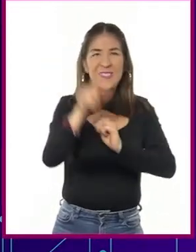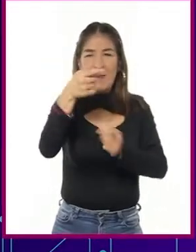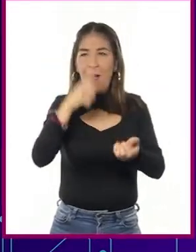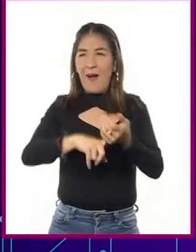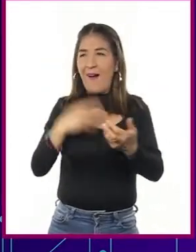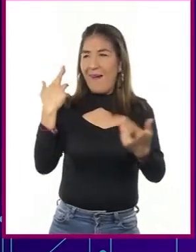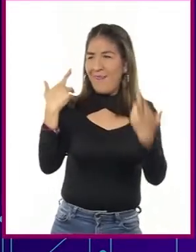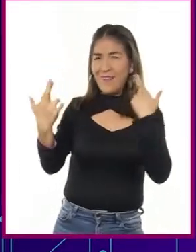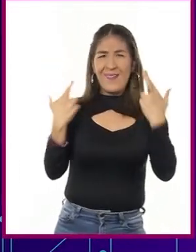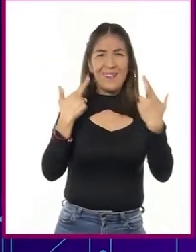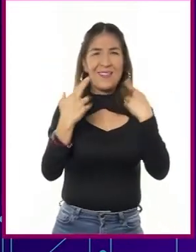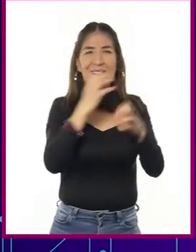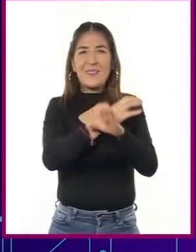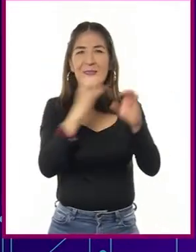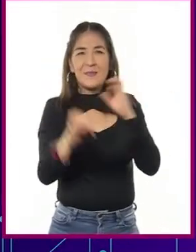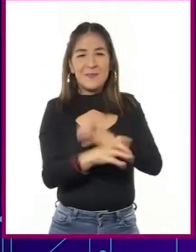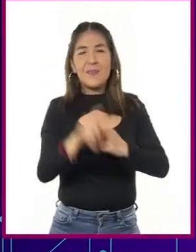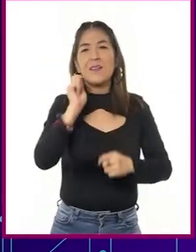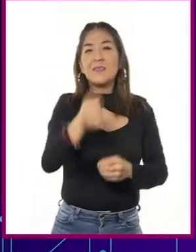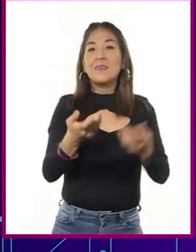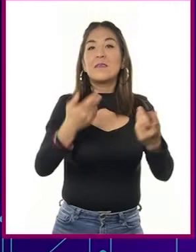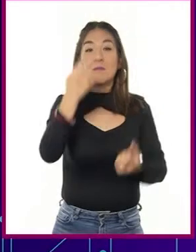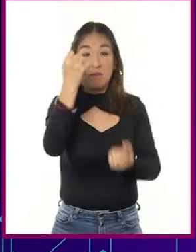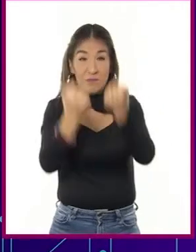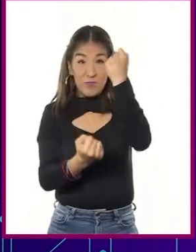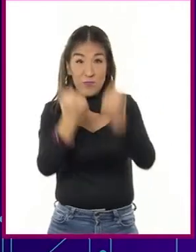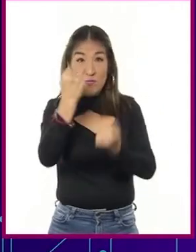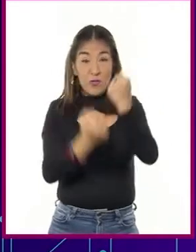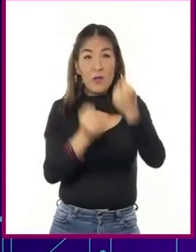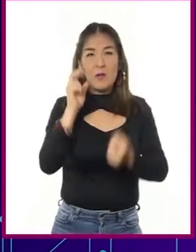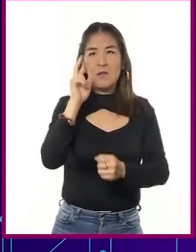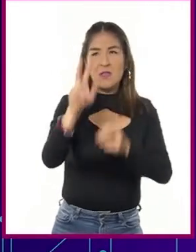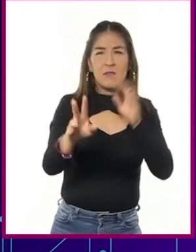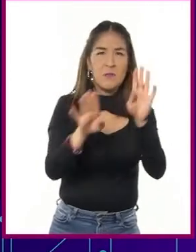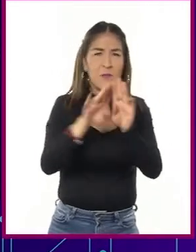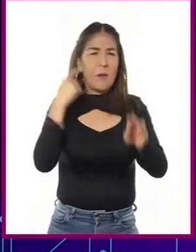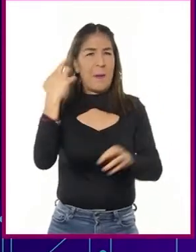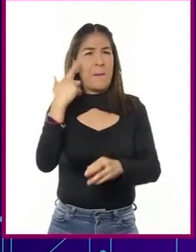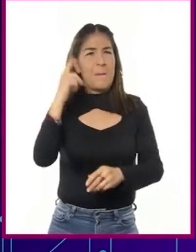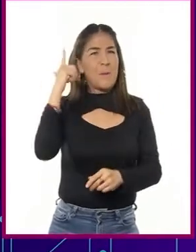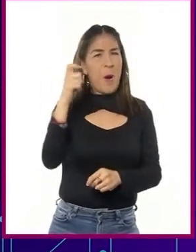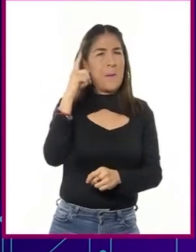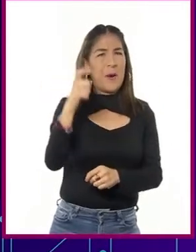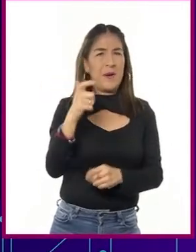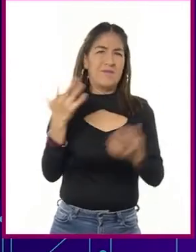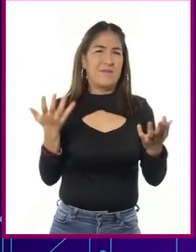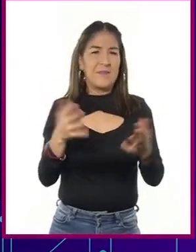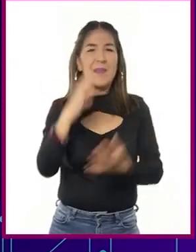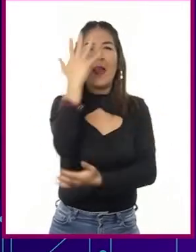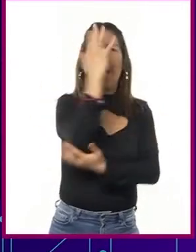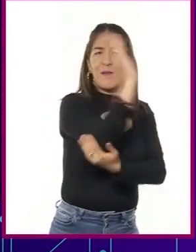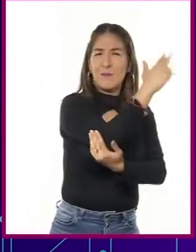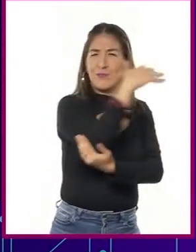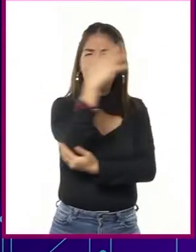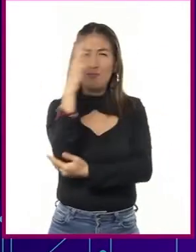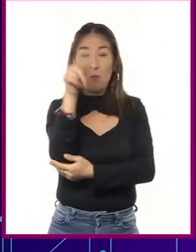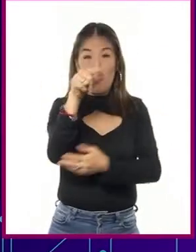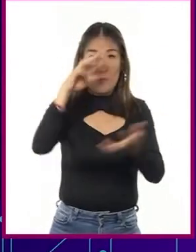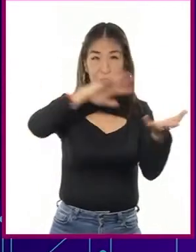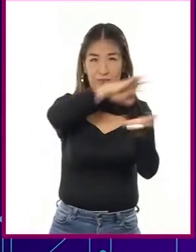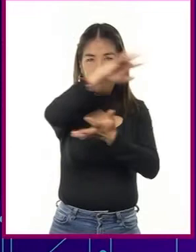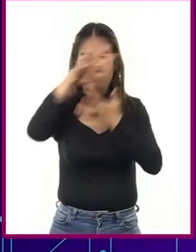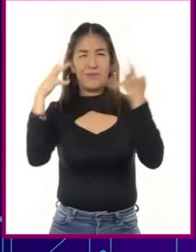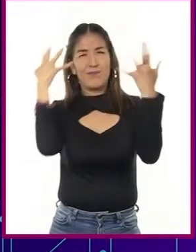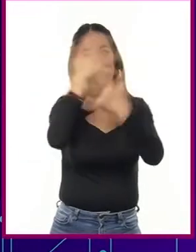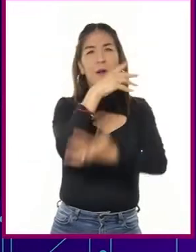Todo se mueve, especialmente si intentas conducir o algo así. Ves y escuchas balazos. Los árboles se mueven, las paredes se